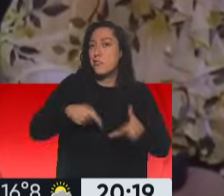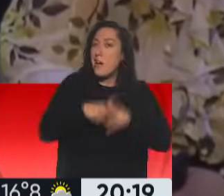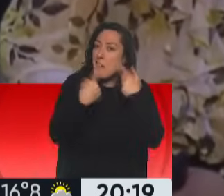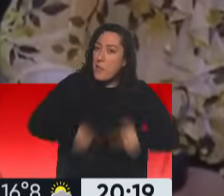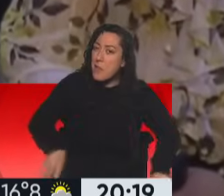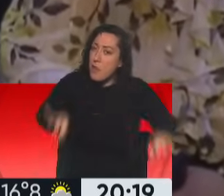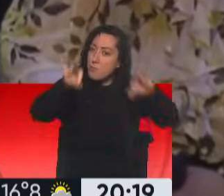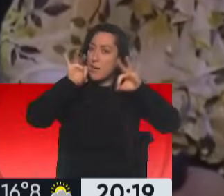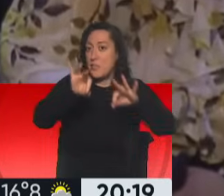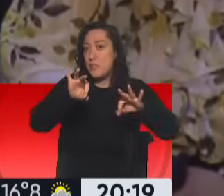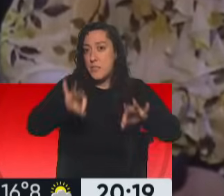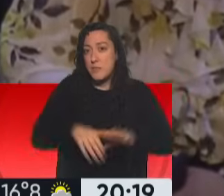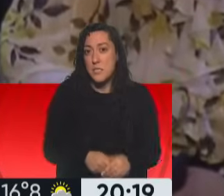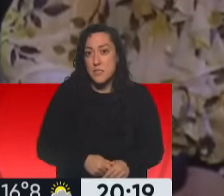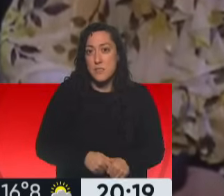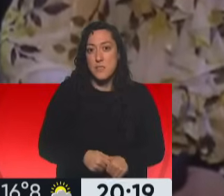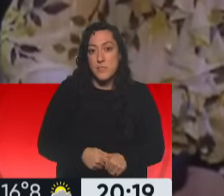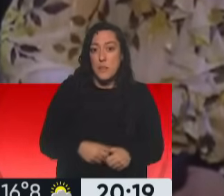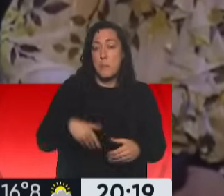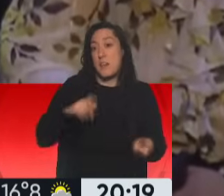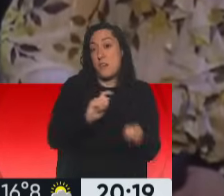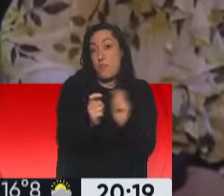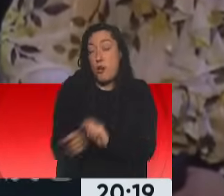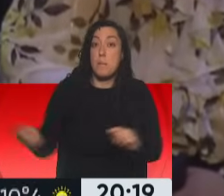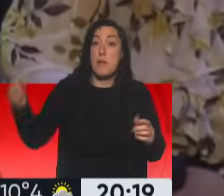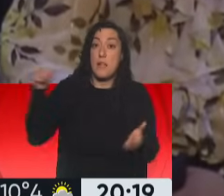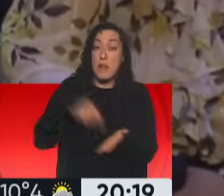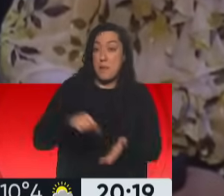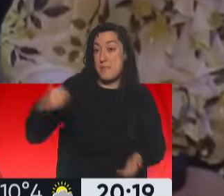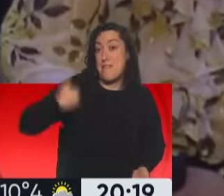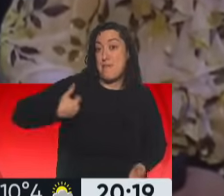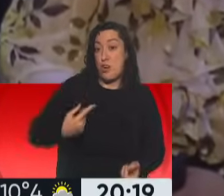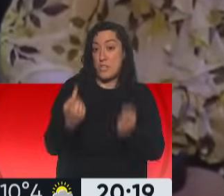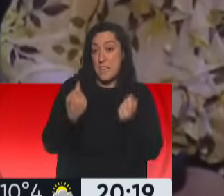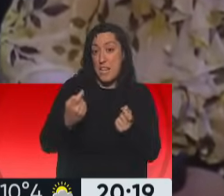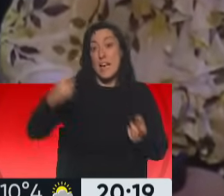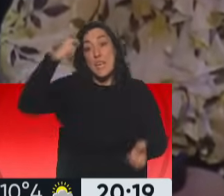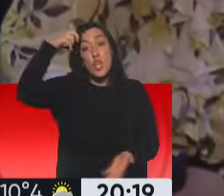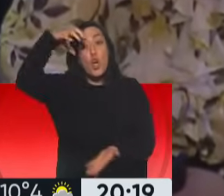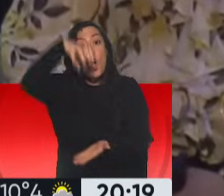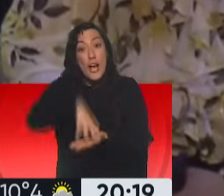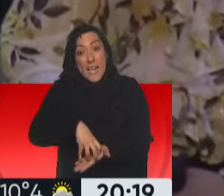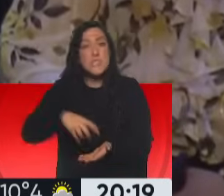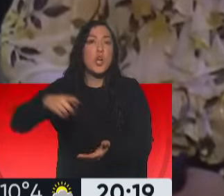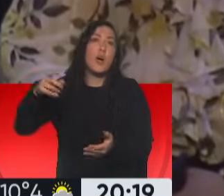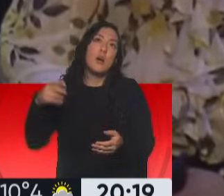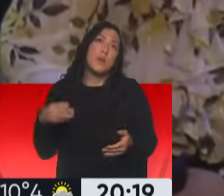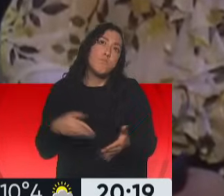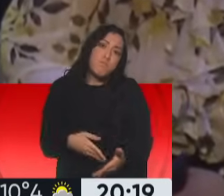herramientas necesarias para avanzar con las reformas que el país necesita y el Congreso de hoy insiste en